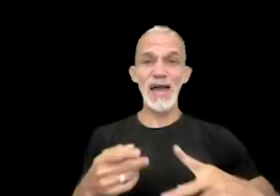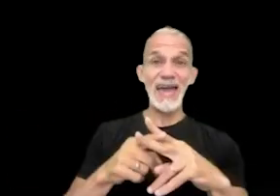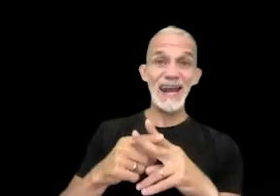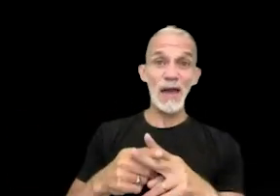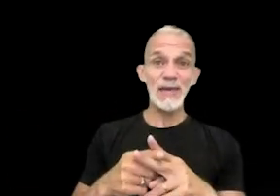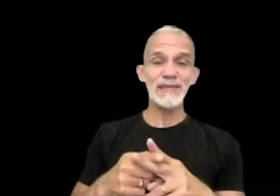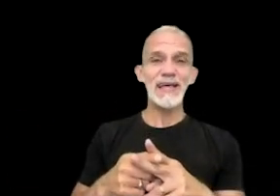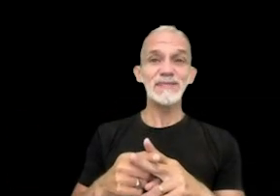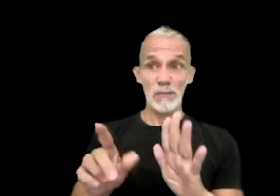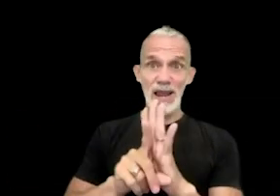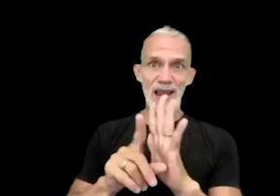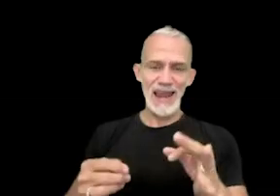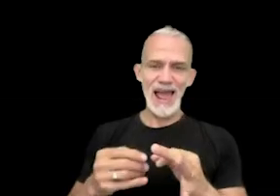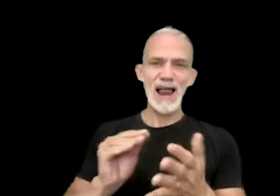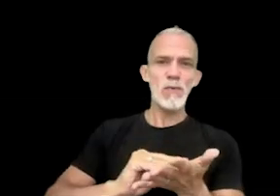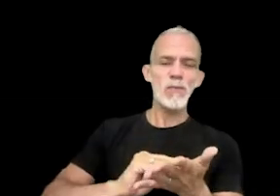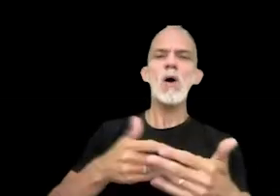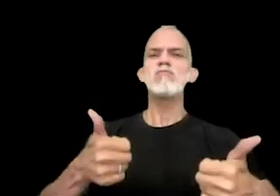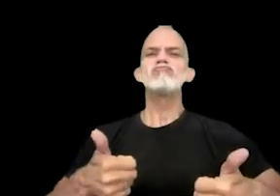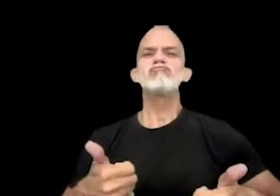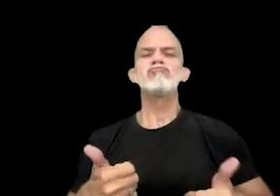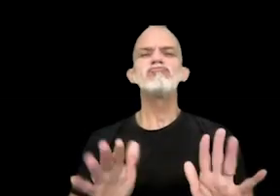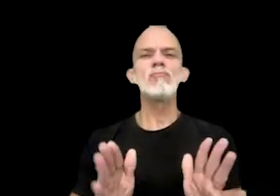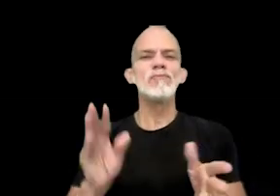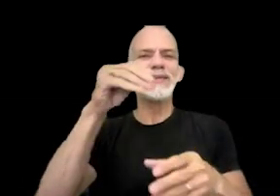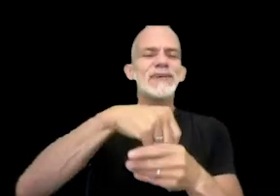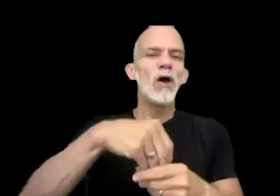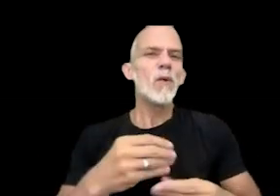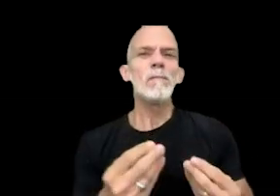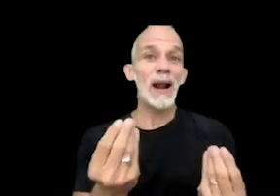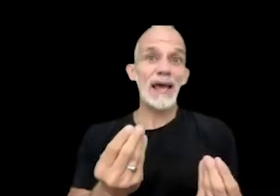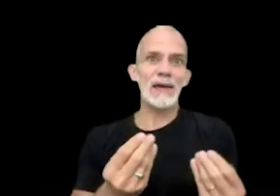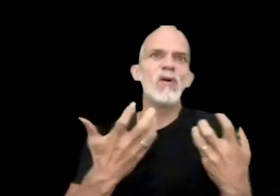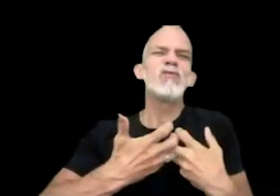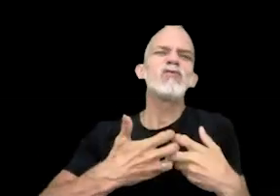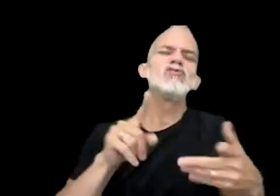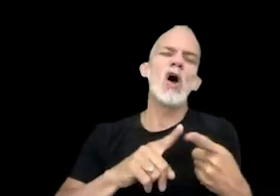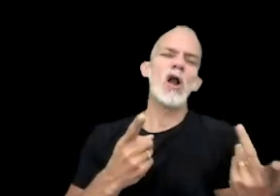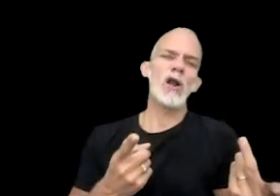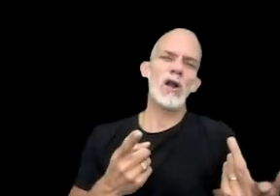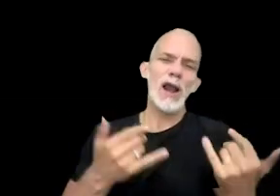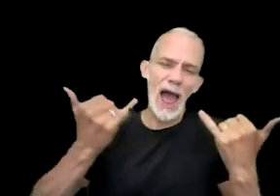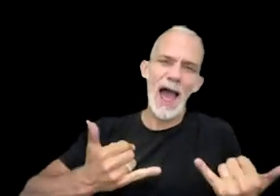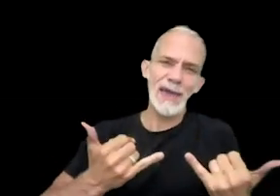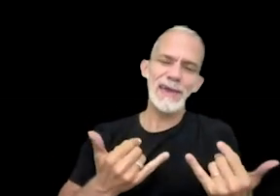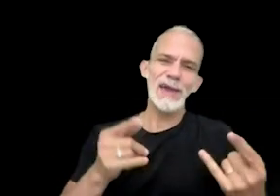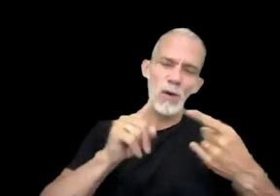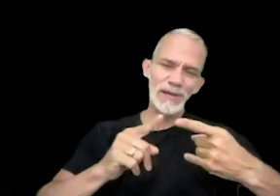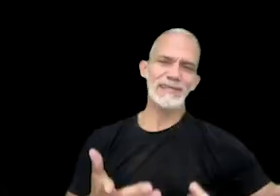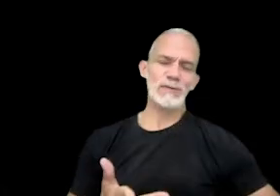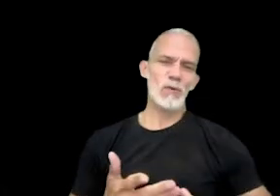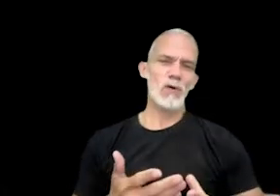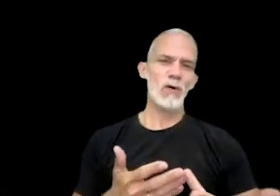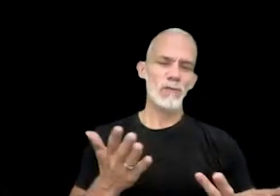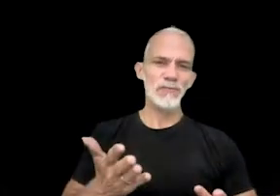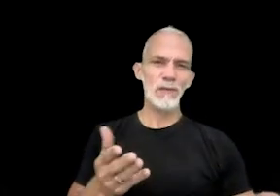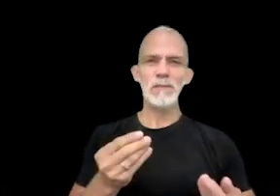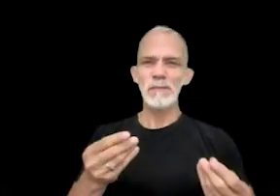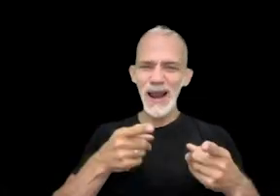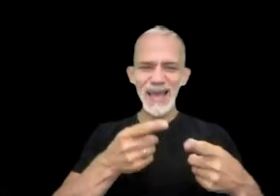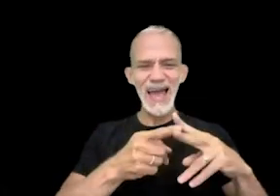jurídica se incorpora en un marco jurídico, se incorpora con un fin, con un objetivo, orientado